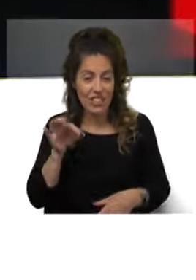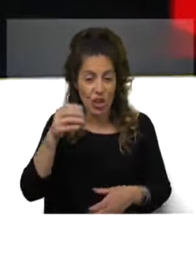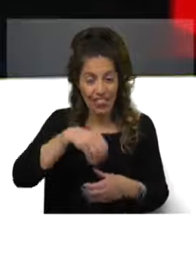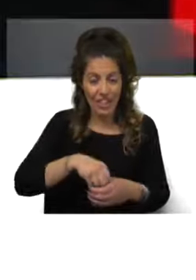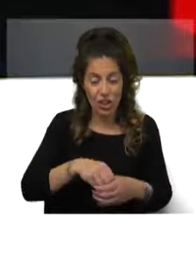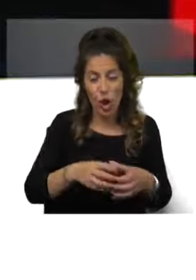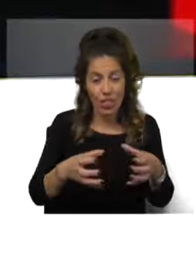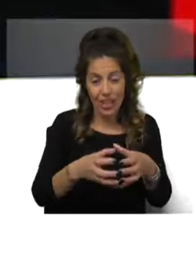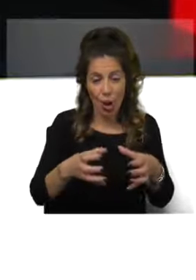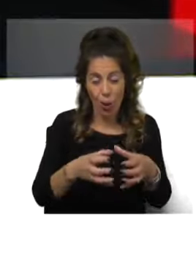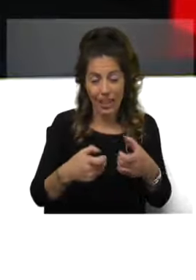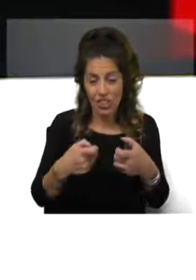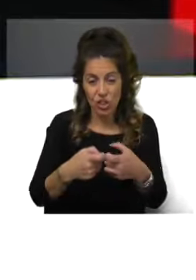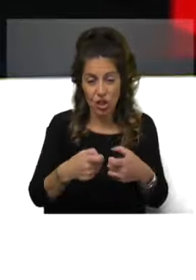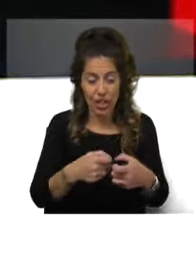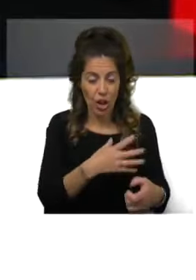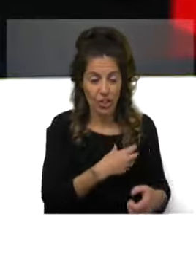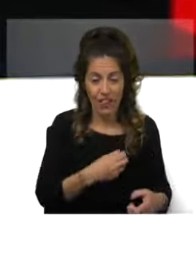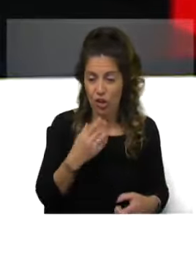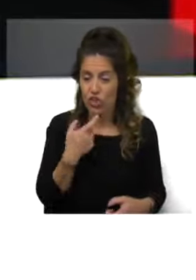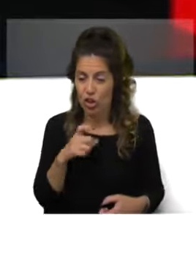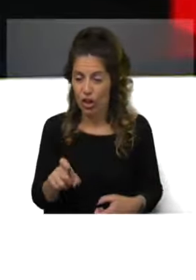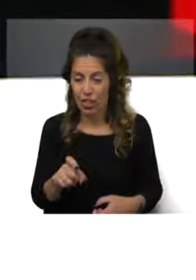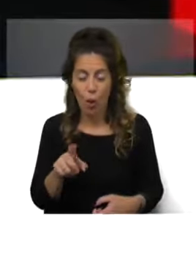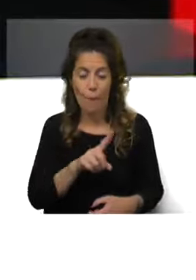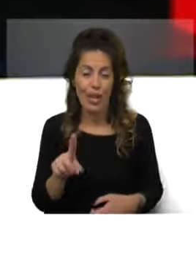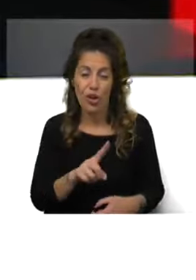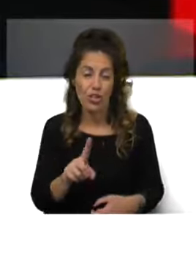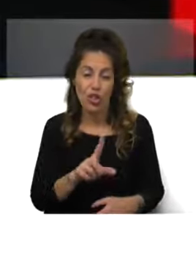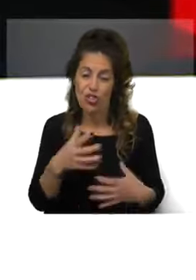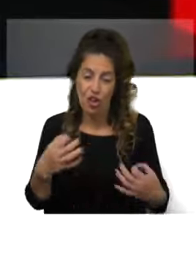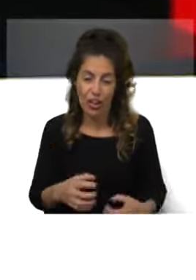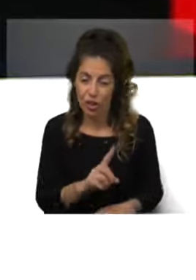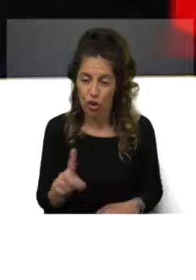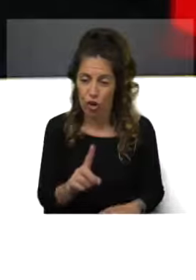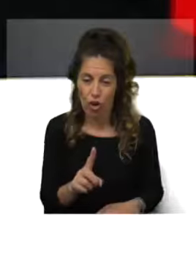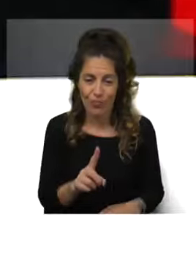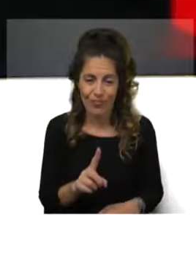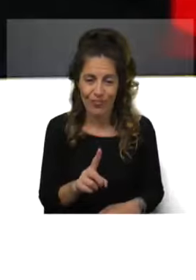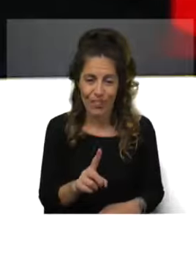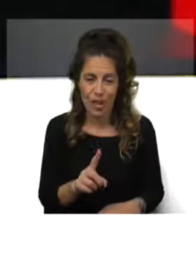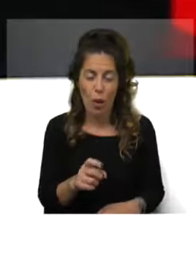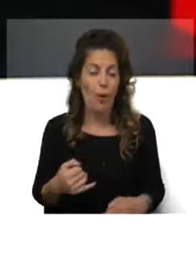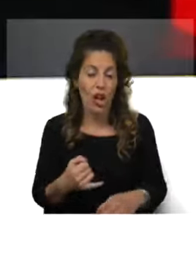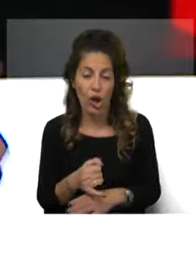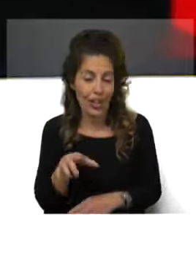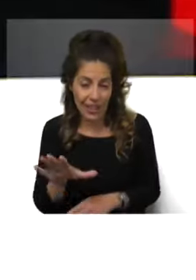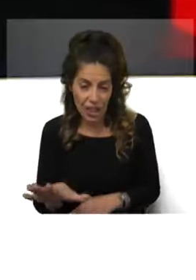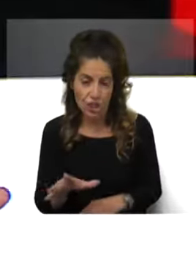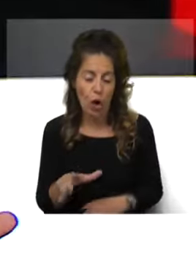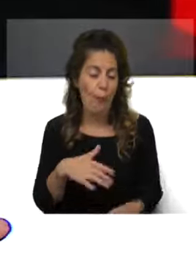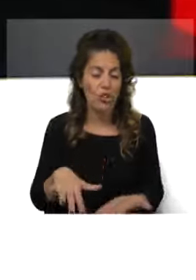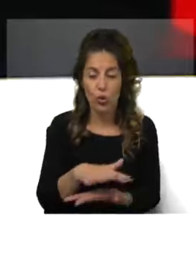blancos y colorados Bueno lo que sucedió es que eso no no no no sucedió no se cuajó por errores propios por